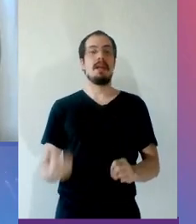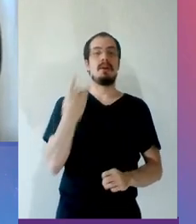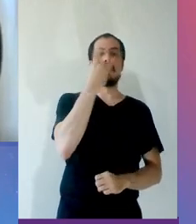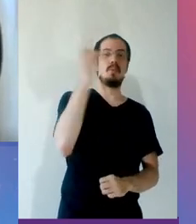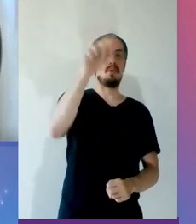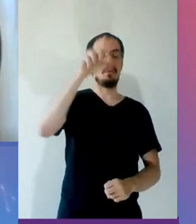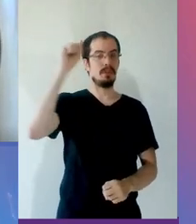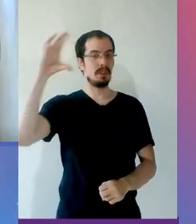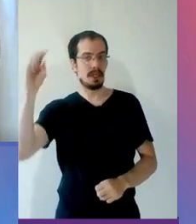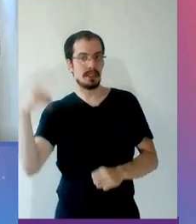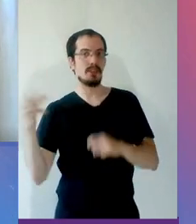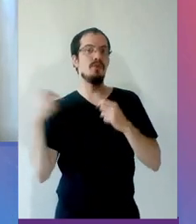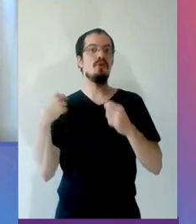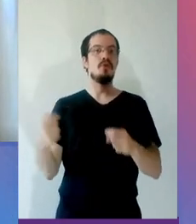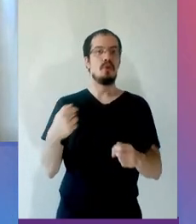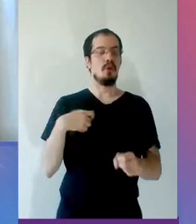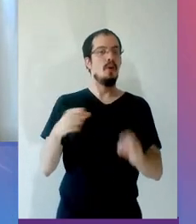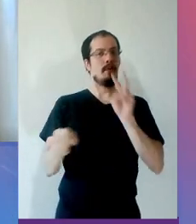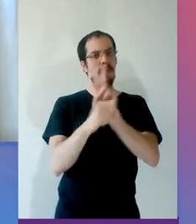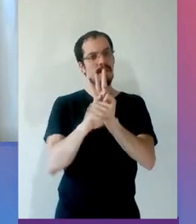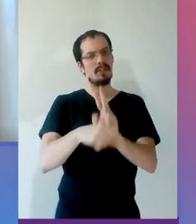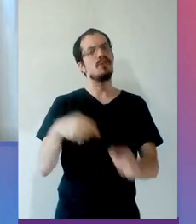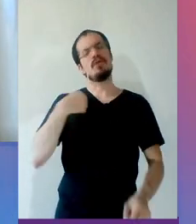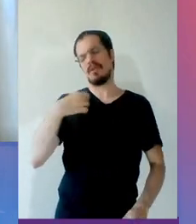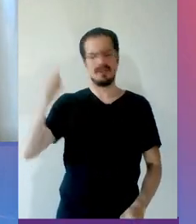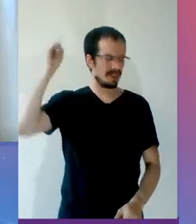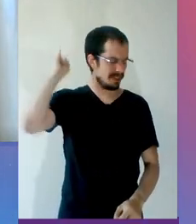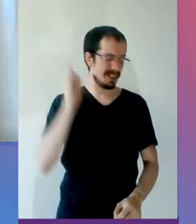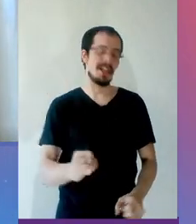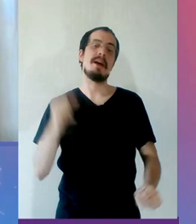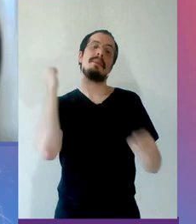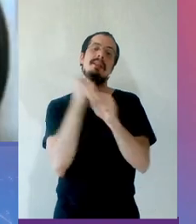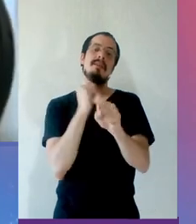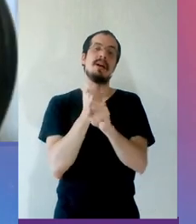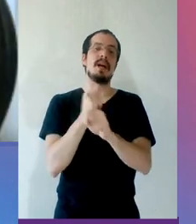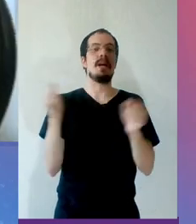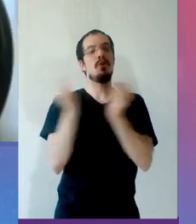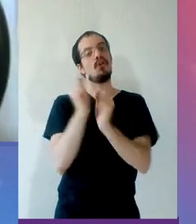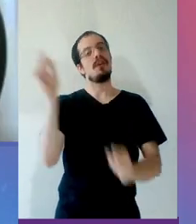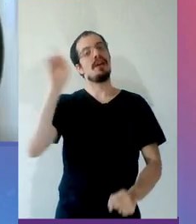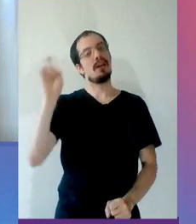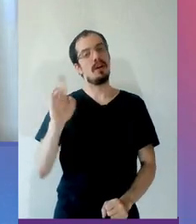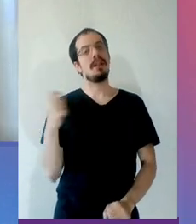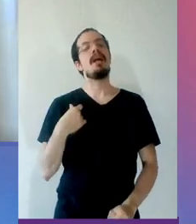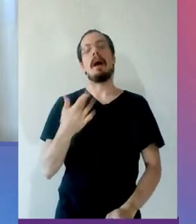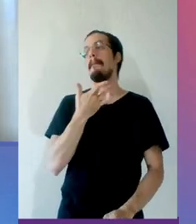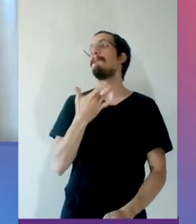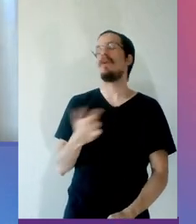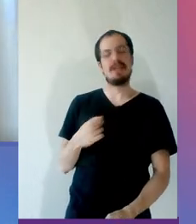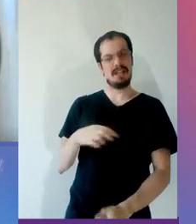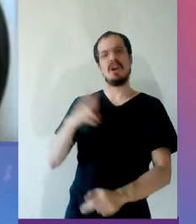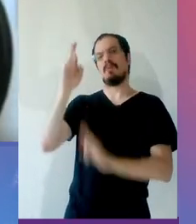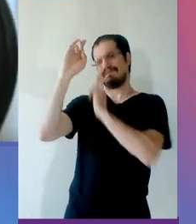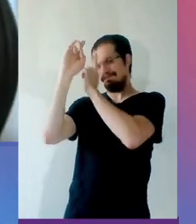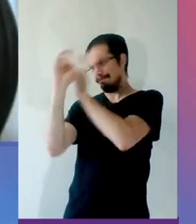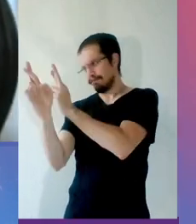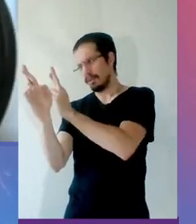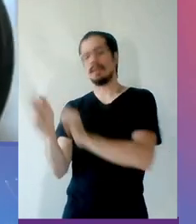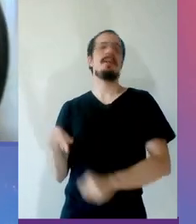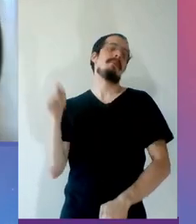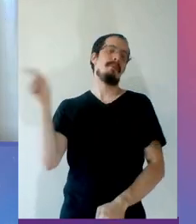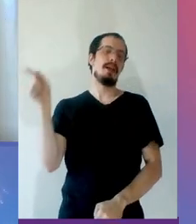como académica. Hemos estado siempre trabajando con Recoleta porque reconocemos su profunda